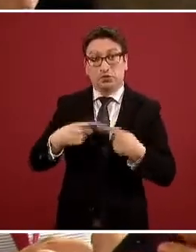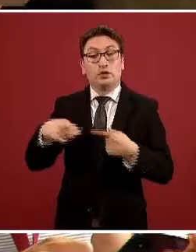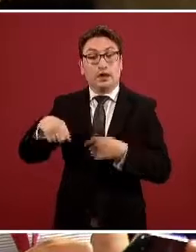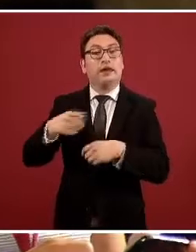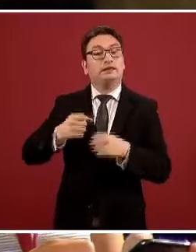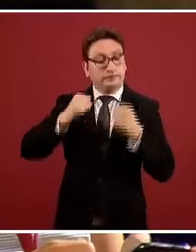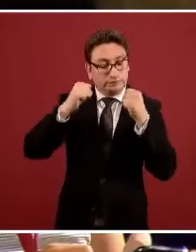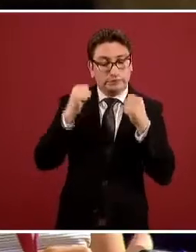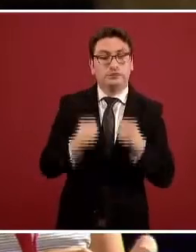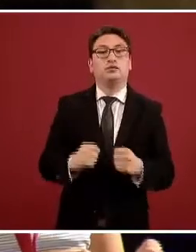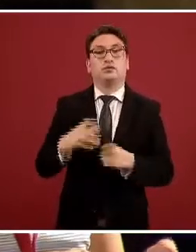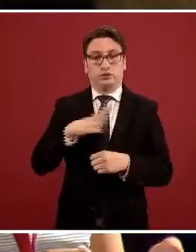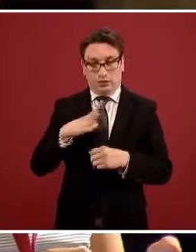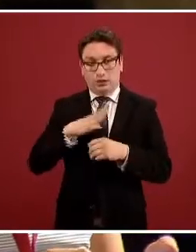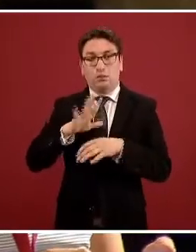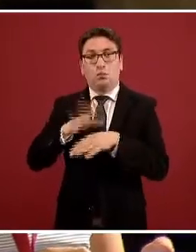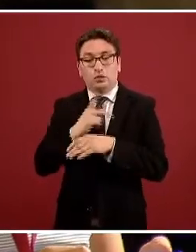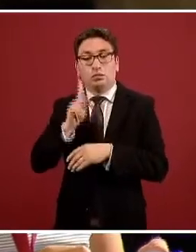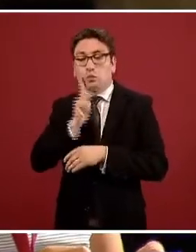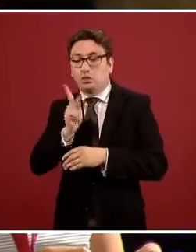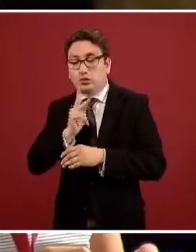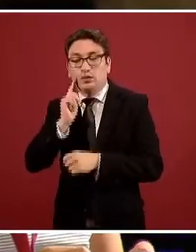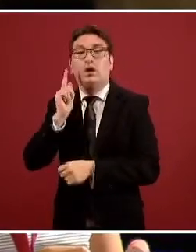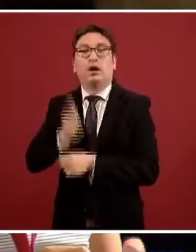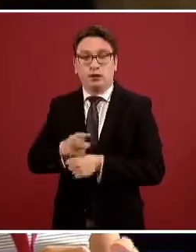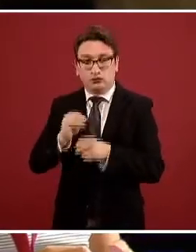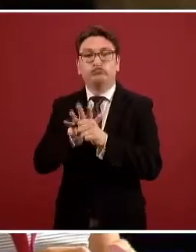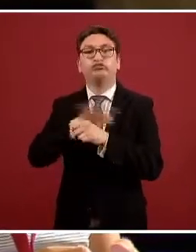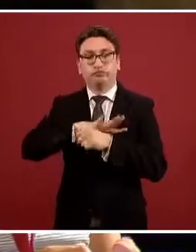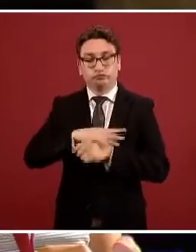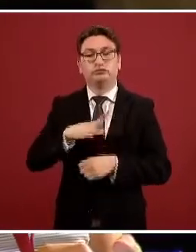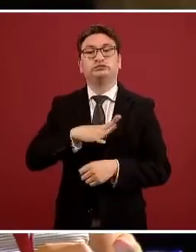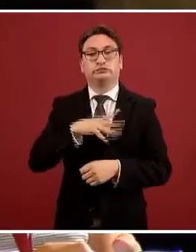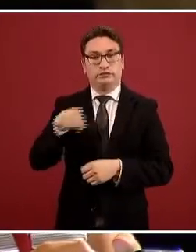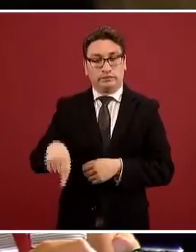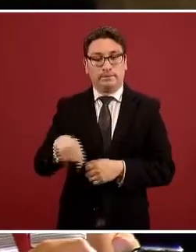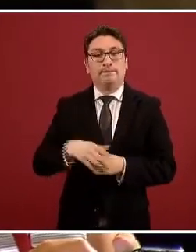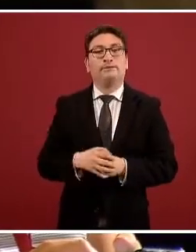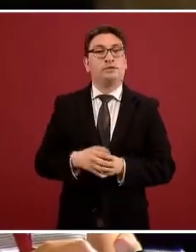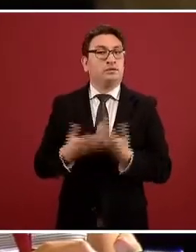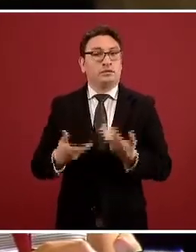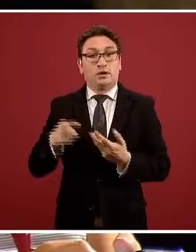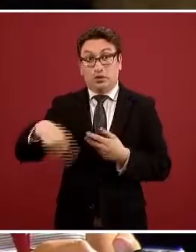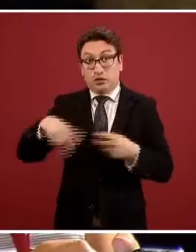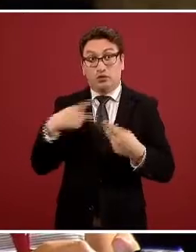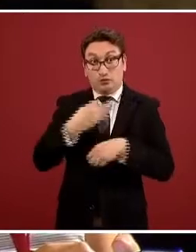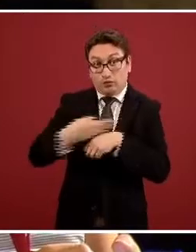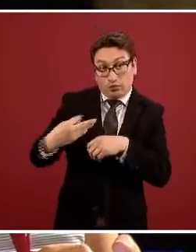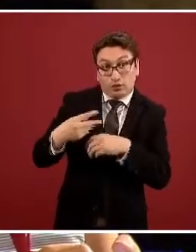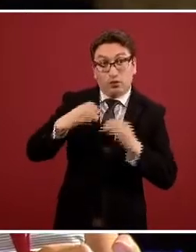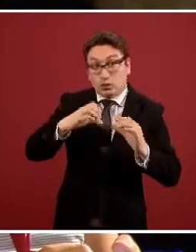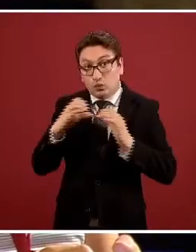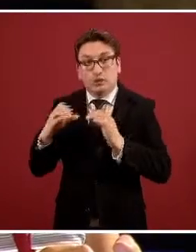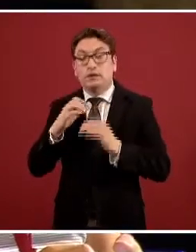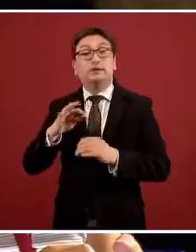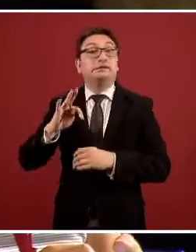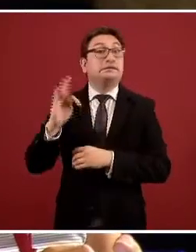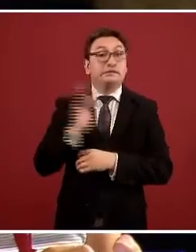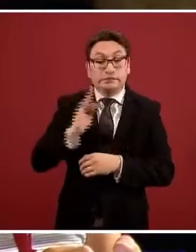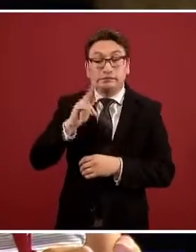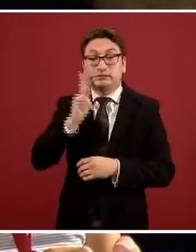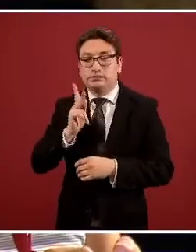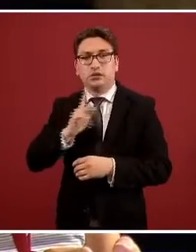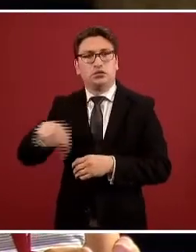confirmado, porque de hecho le realizaron la prueba a este paciente, tenía COVID-19, no se les dio seguimiento como pacientes sospechosos según